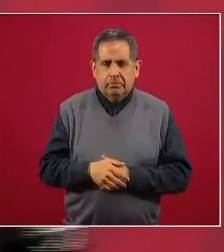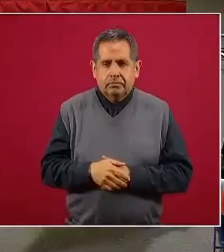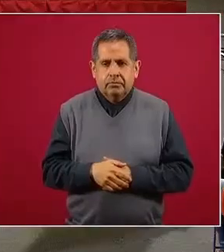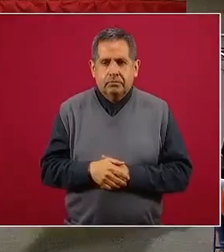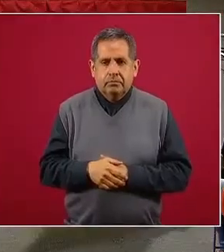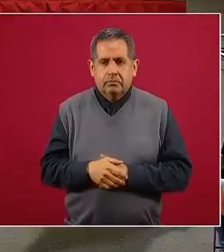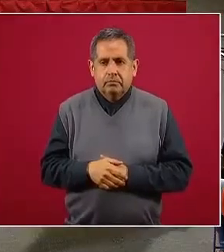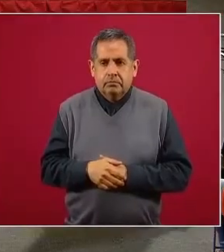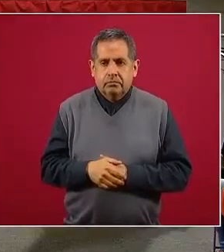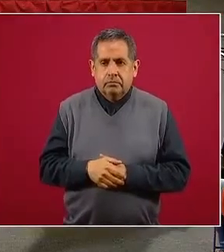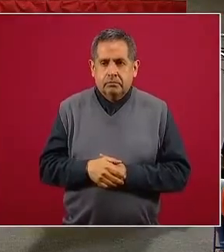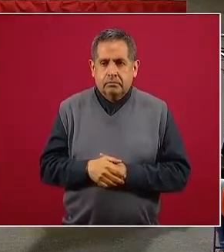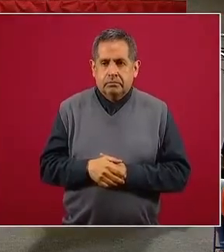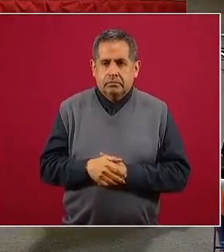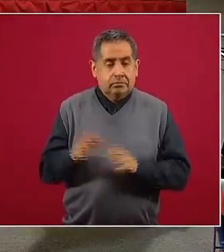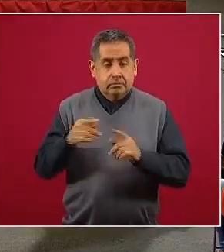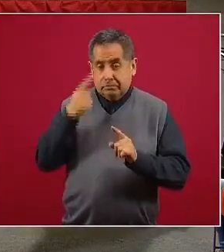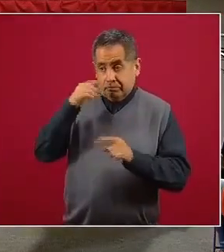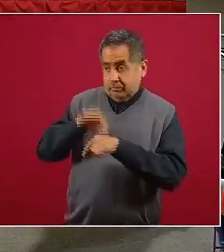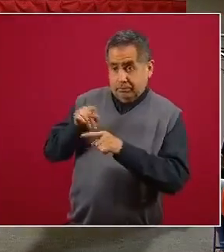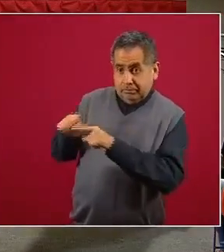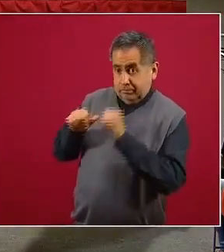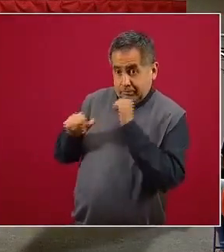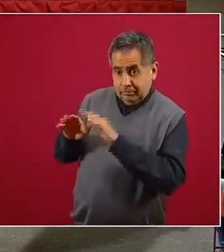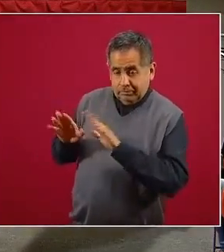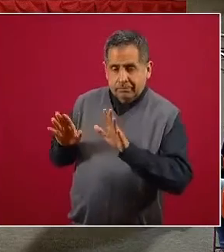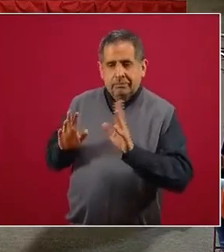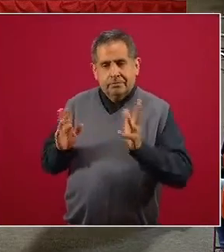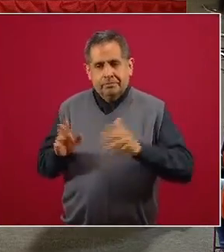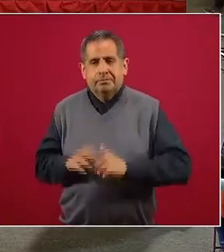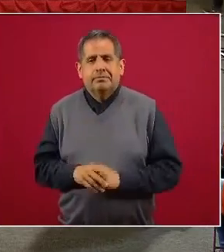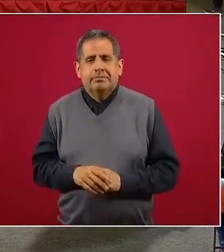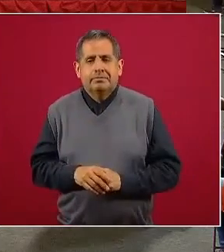doctor Hernández. ¿No es para el doctor Hernández?